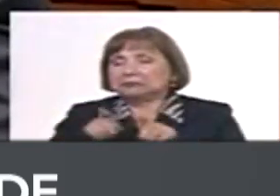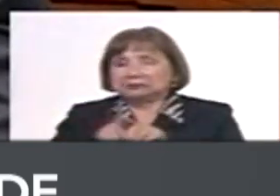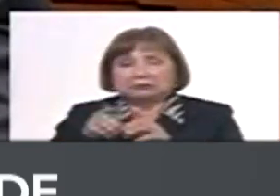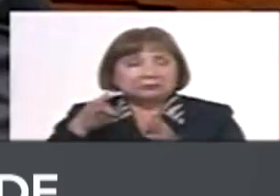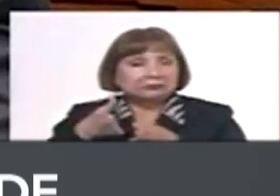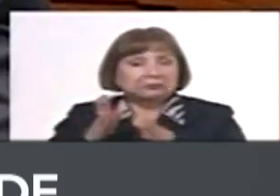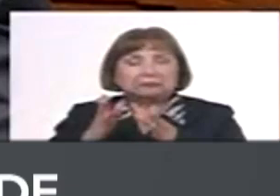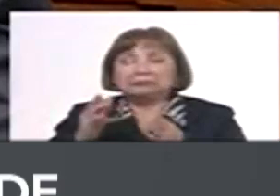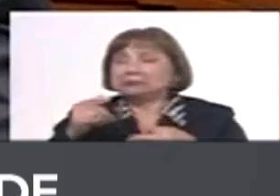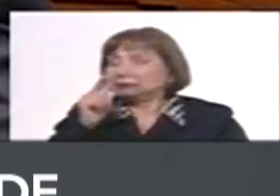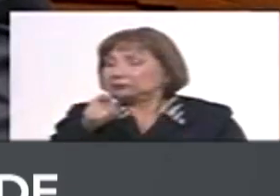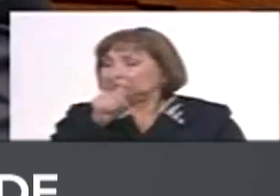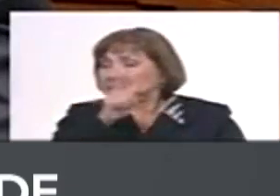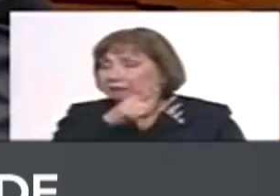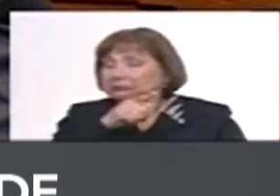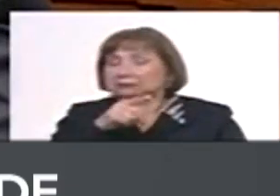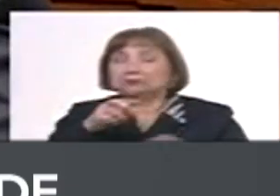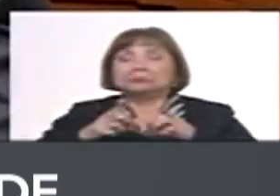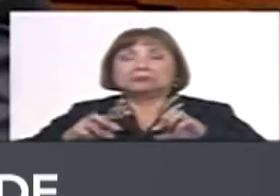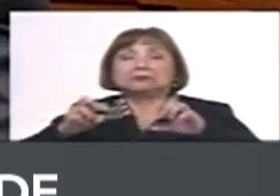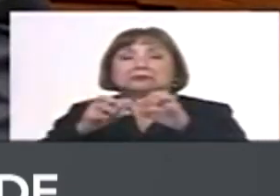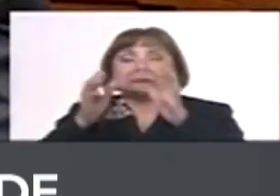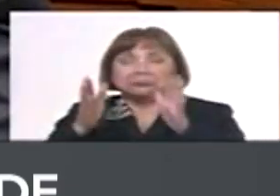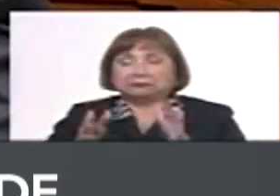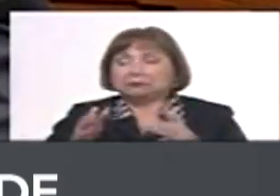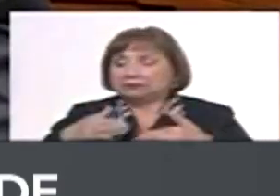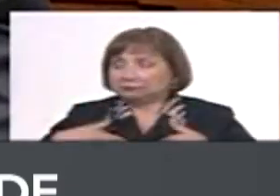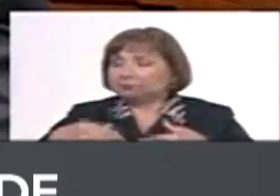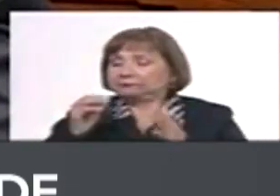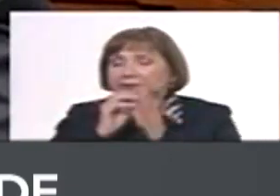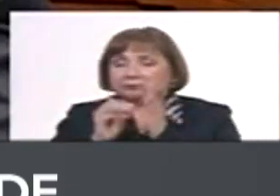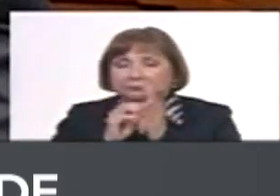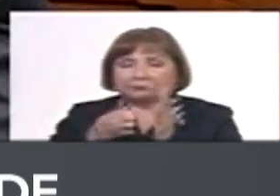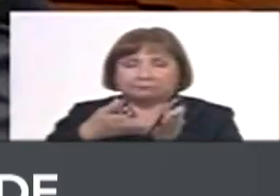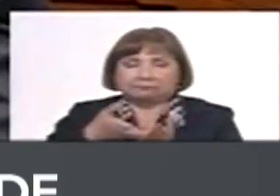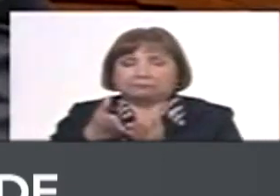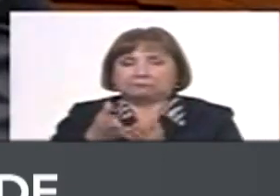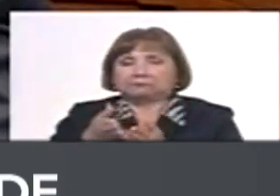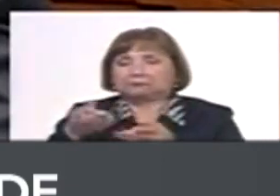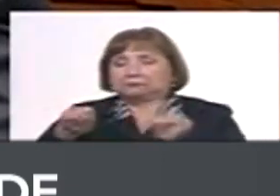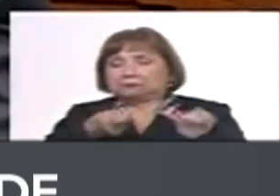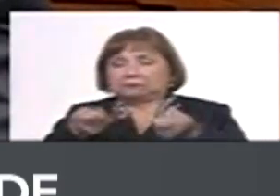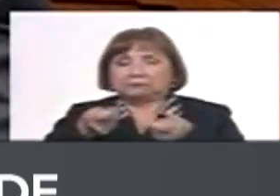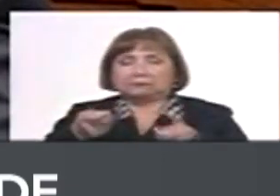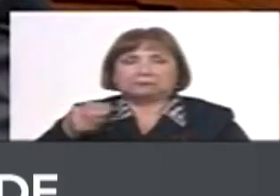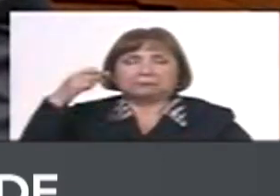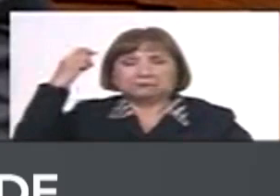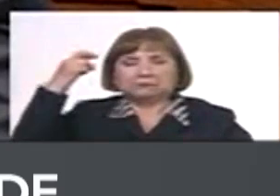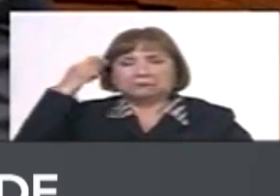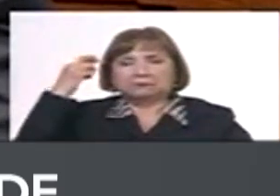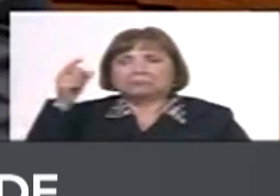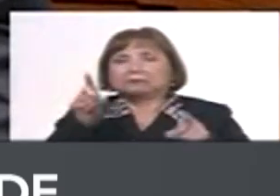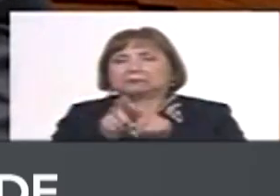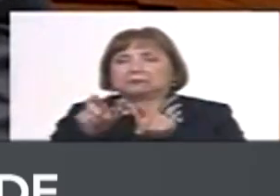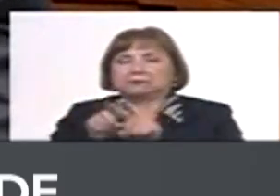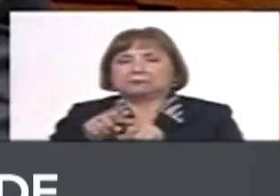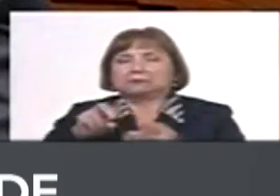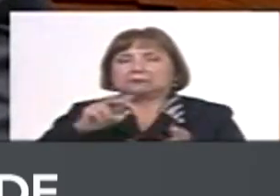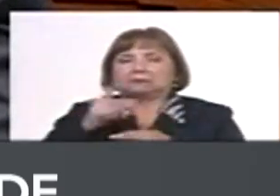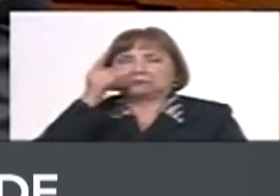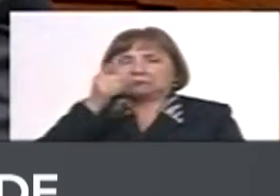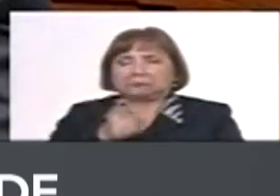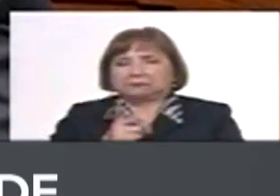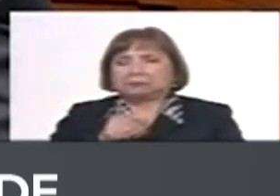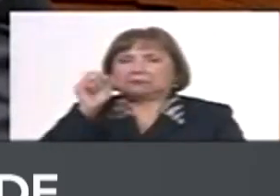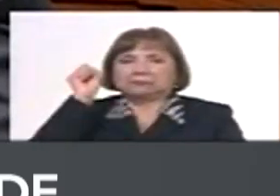manera en que ustedes como Parlamento han aplicado mecanismos de control político como